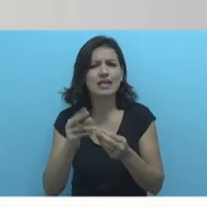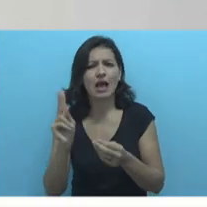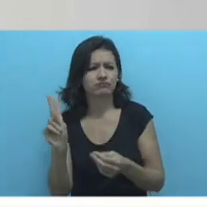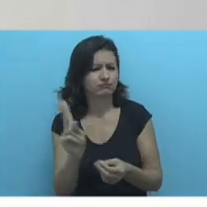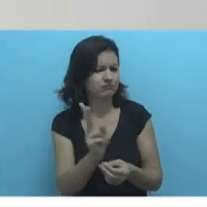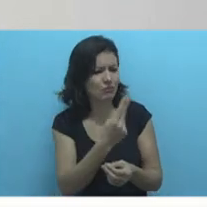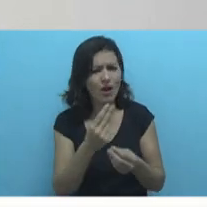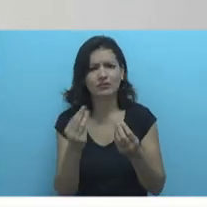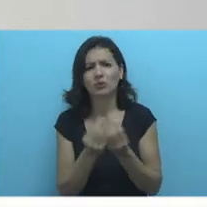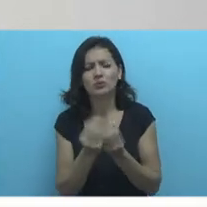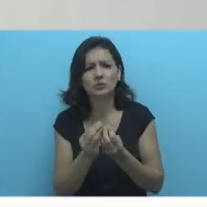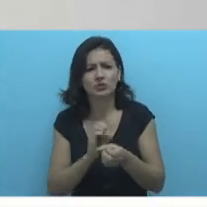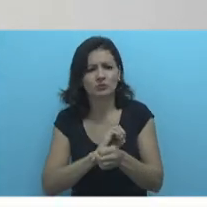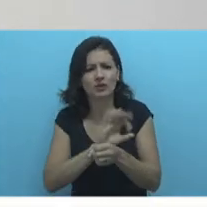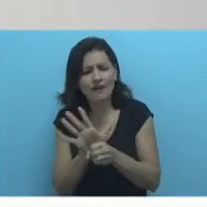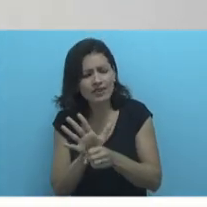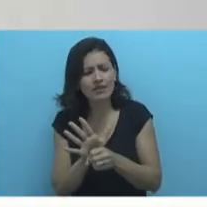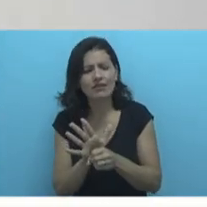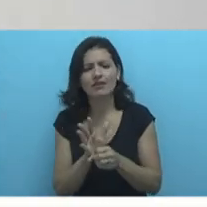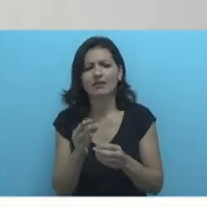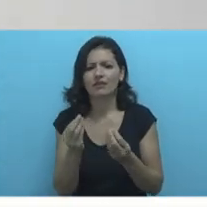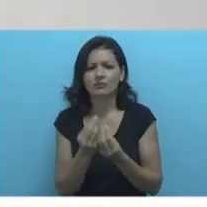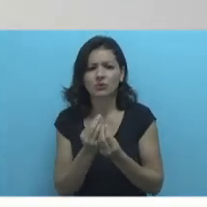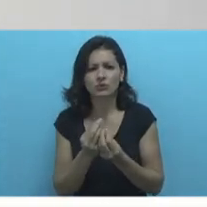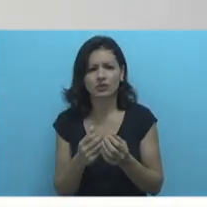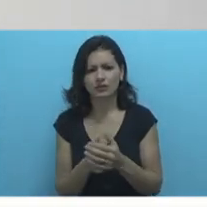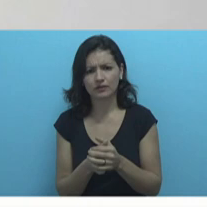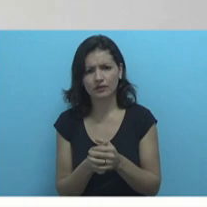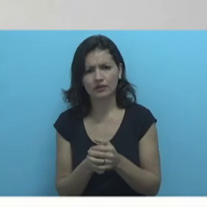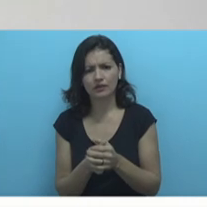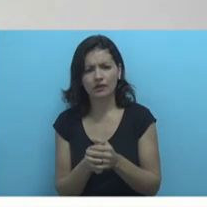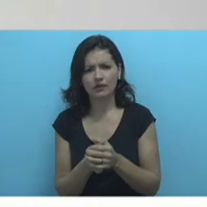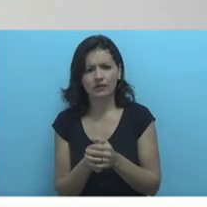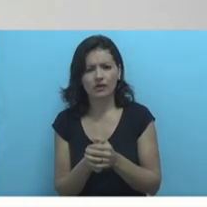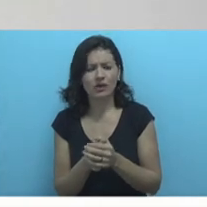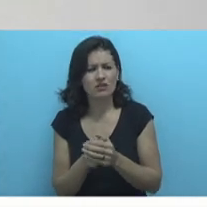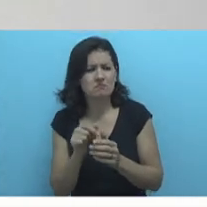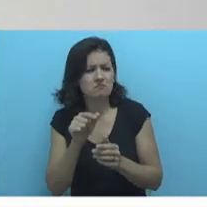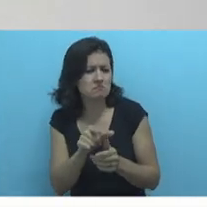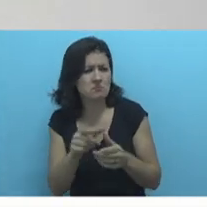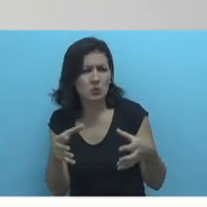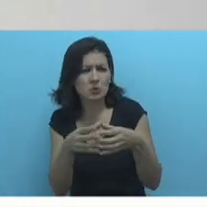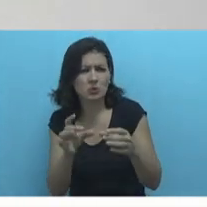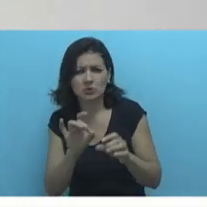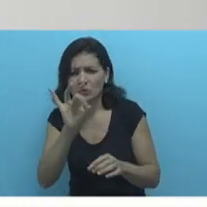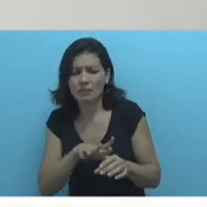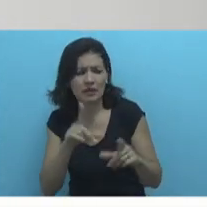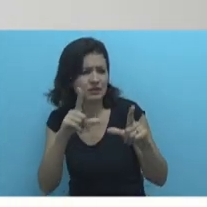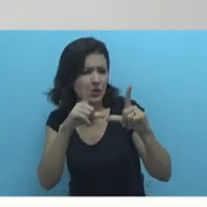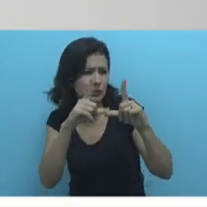por COVID no sean un número, no sean una estadística rutinaria